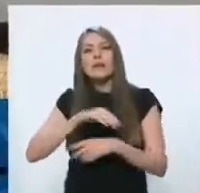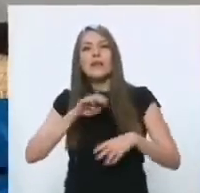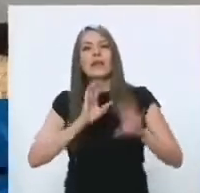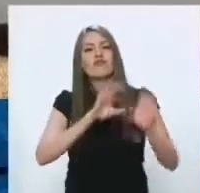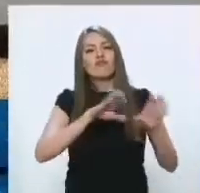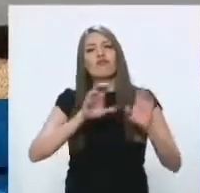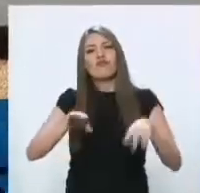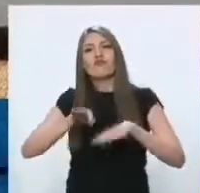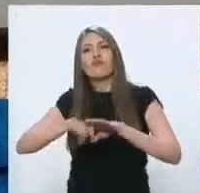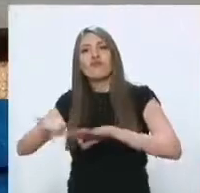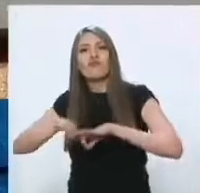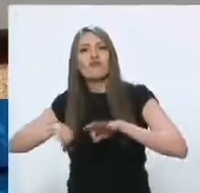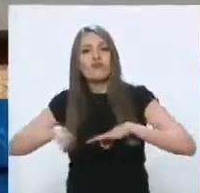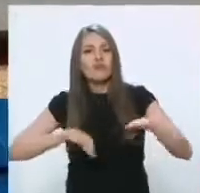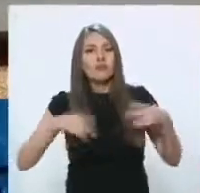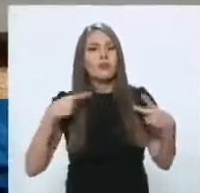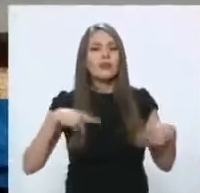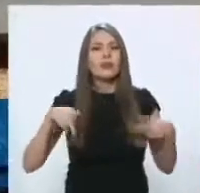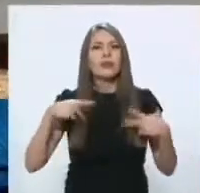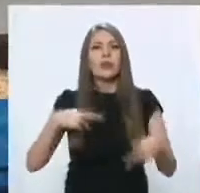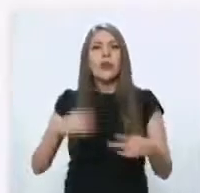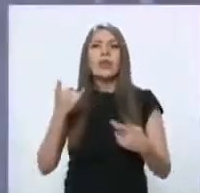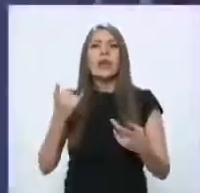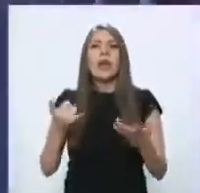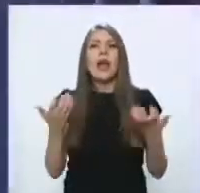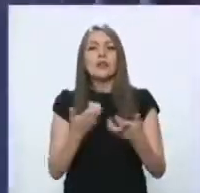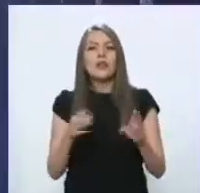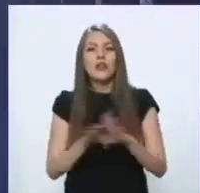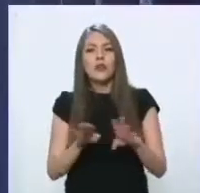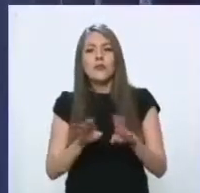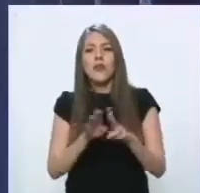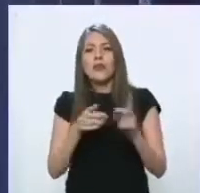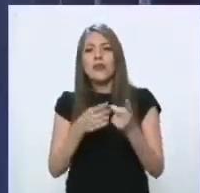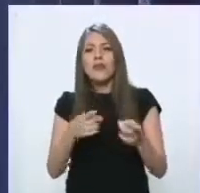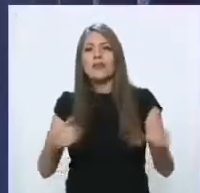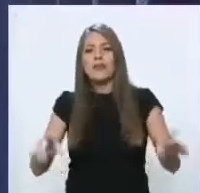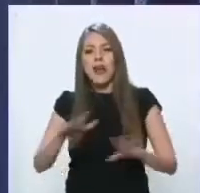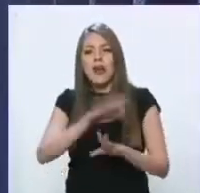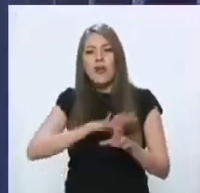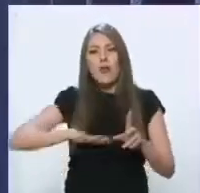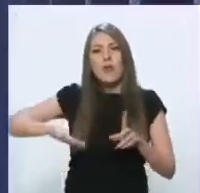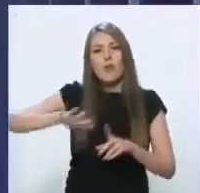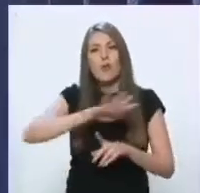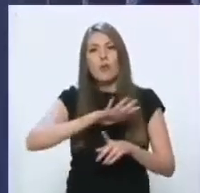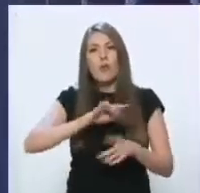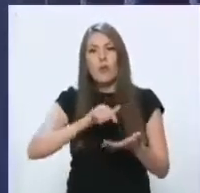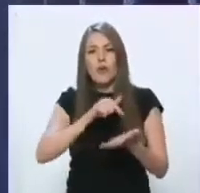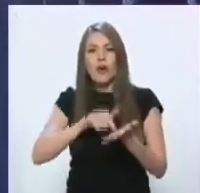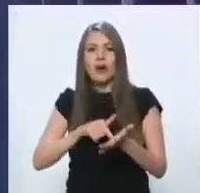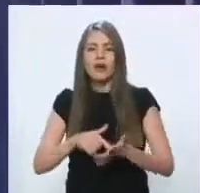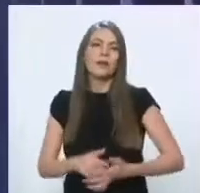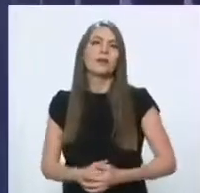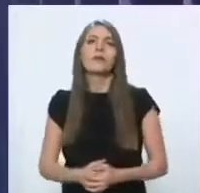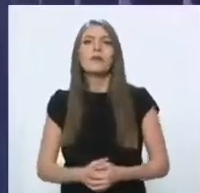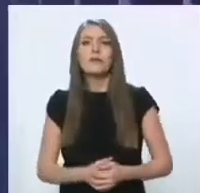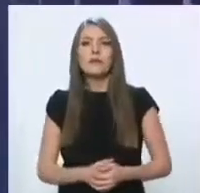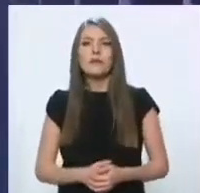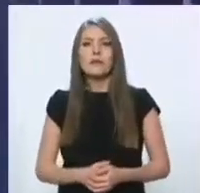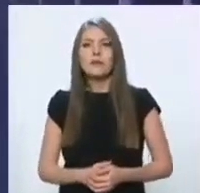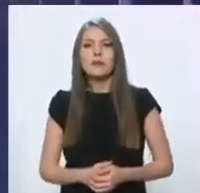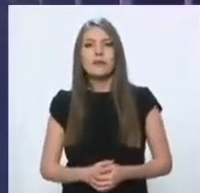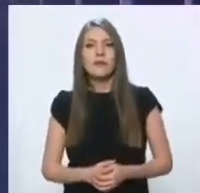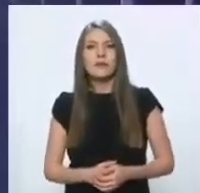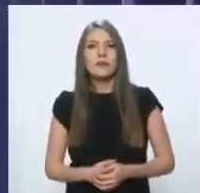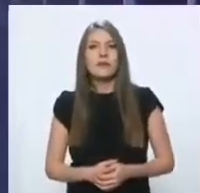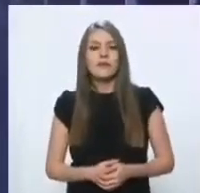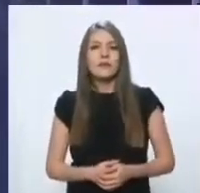desarrollo en estas zonas, ¿no? Víctor Aramburu, generar empleo, generar desarrollo a través de estas obras bandera